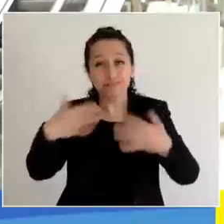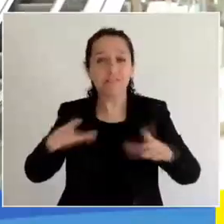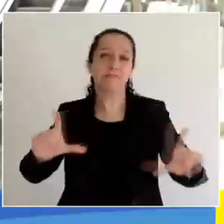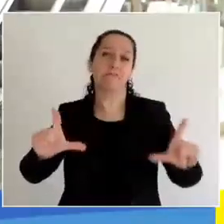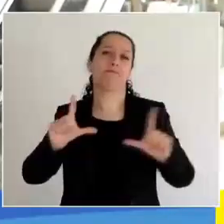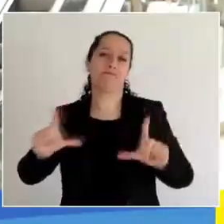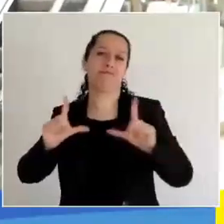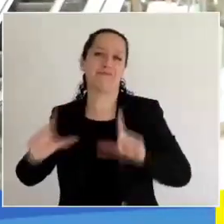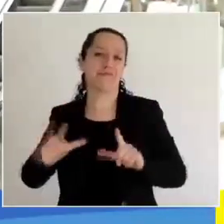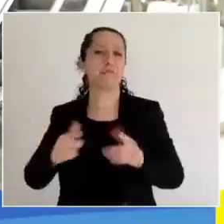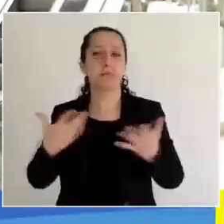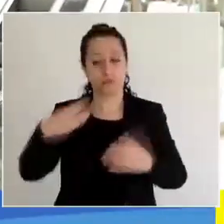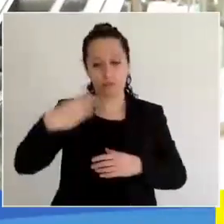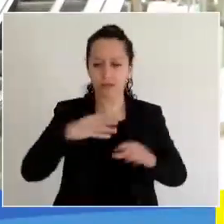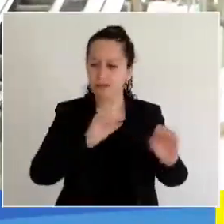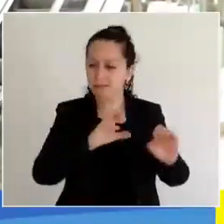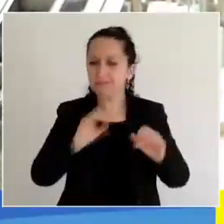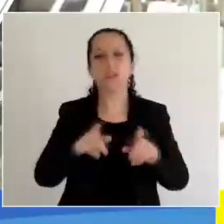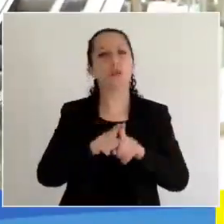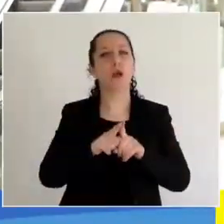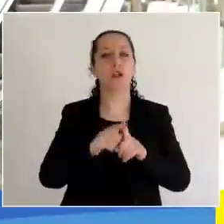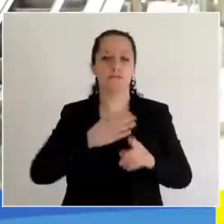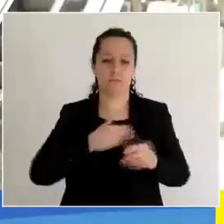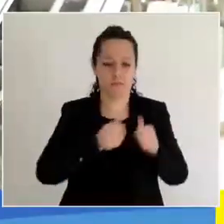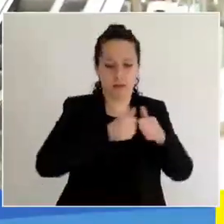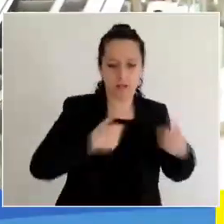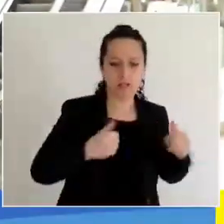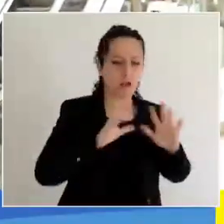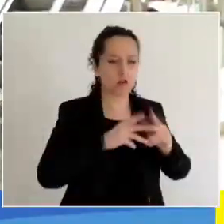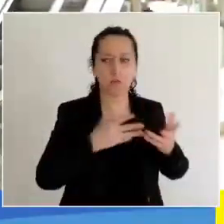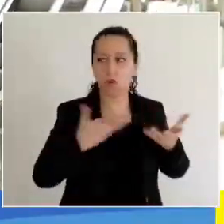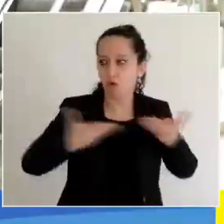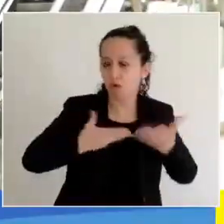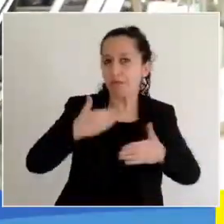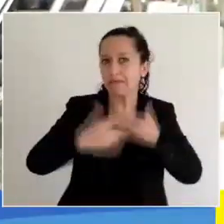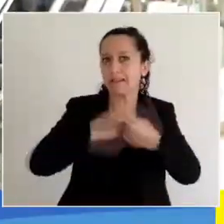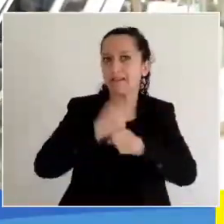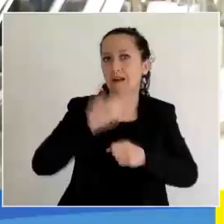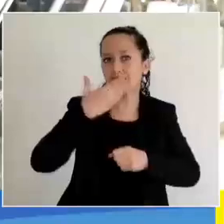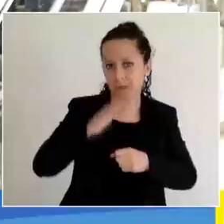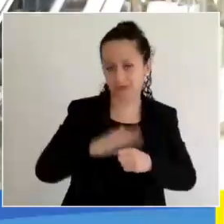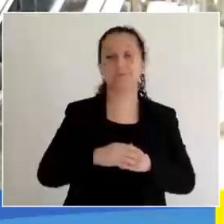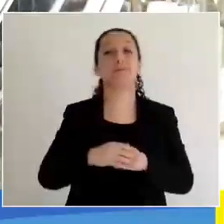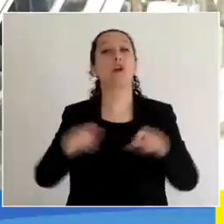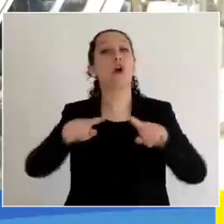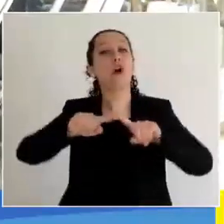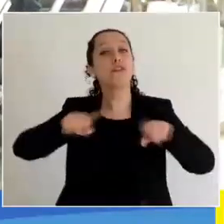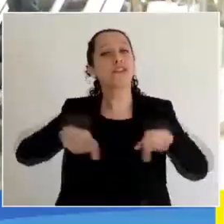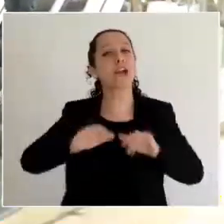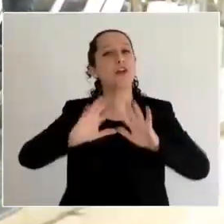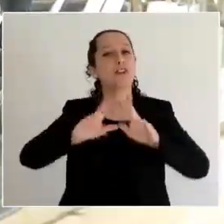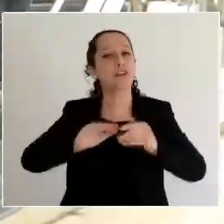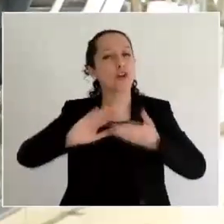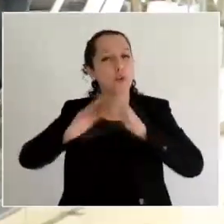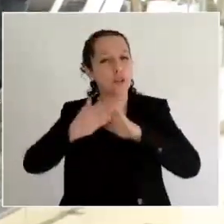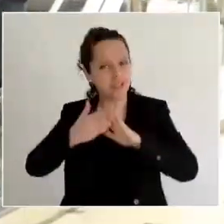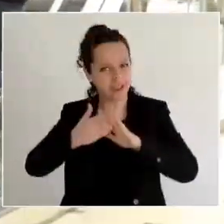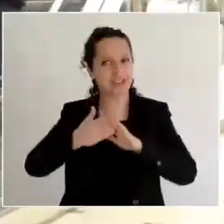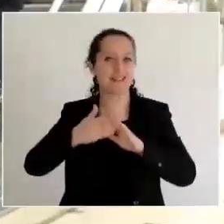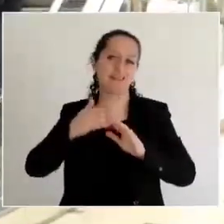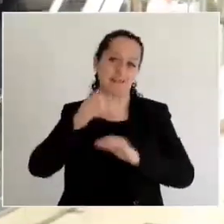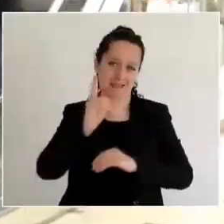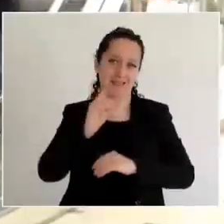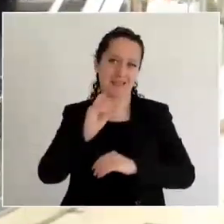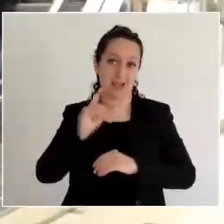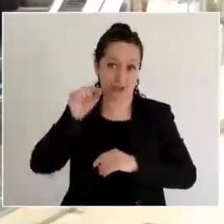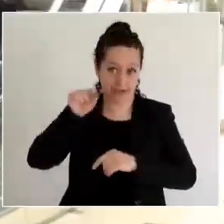con el objetivo de entregarles las herramientas básicas para dirigir sus agrupaciones. Iniciativa que realizó nuestra Oficina de Organizaciones Comunitarias de